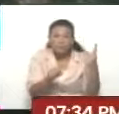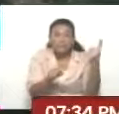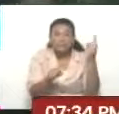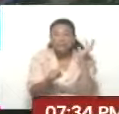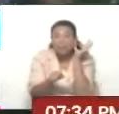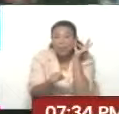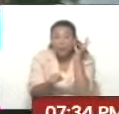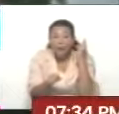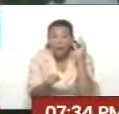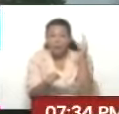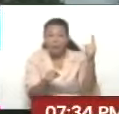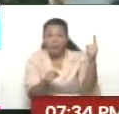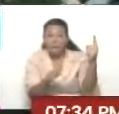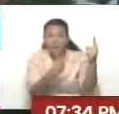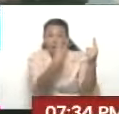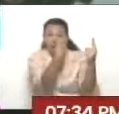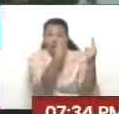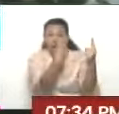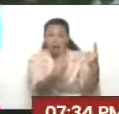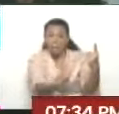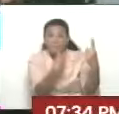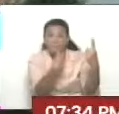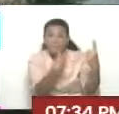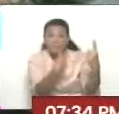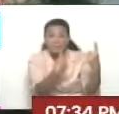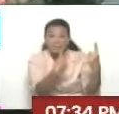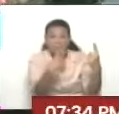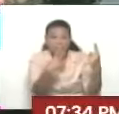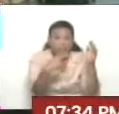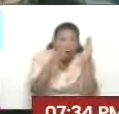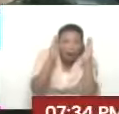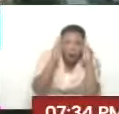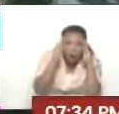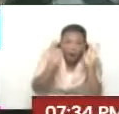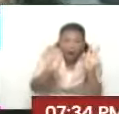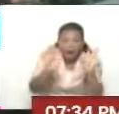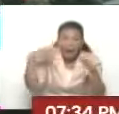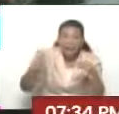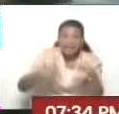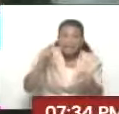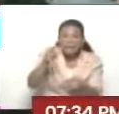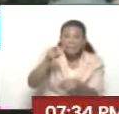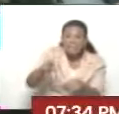afuera me reconoce. La señora ve dentro del carro y así que...